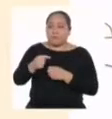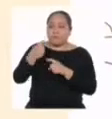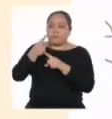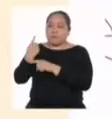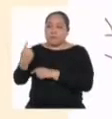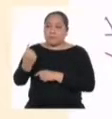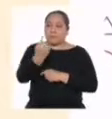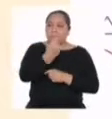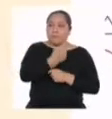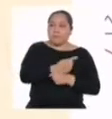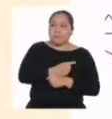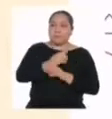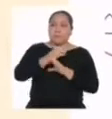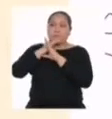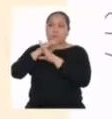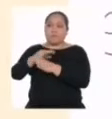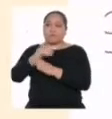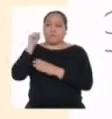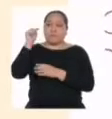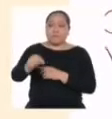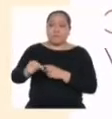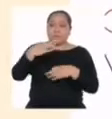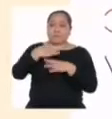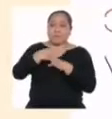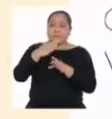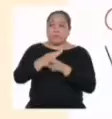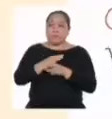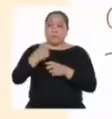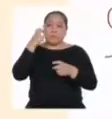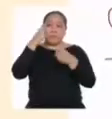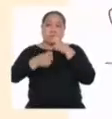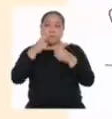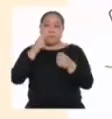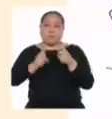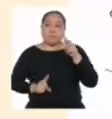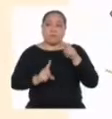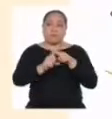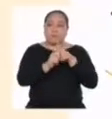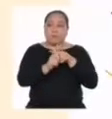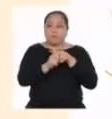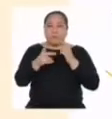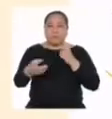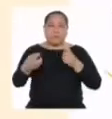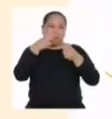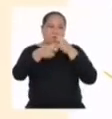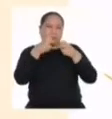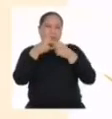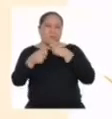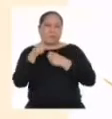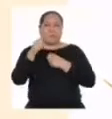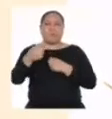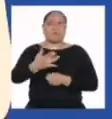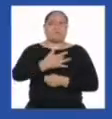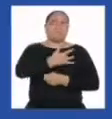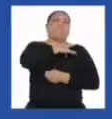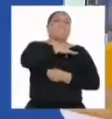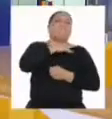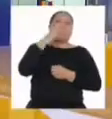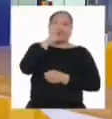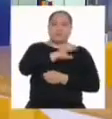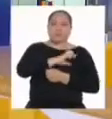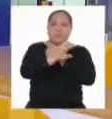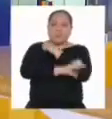partes, evitando de este modo que un conflicto llegue a la violencia que tanto pesar ha causado al